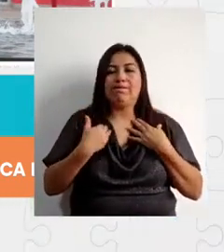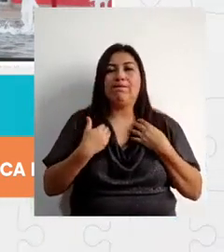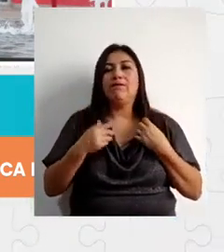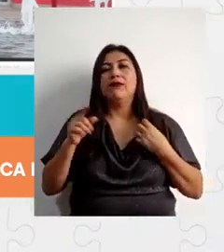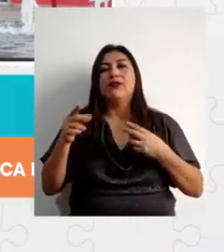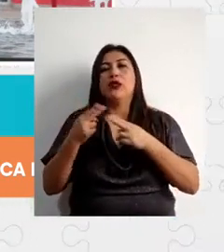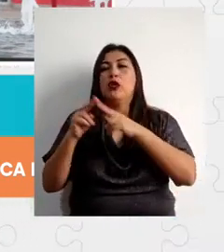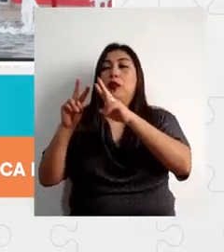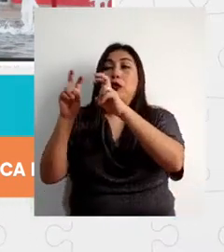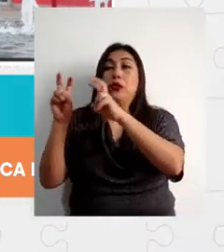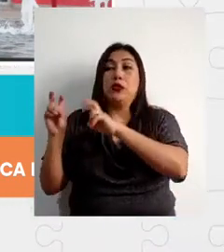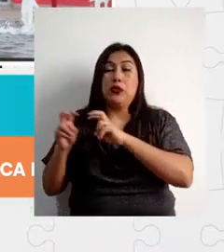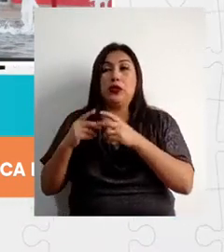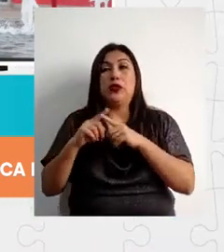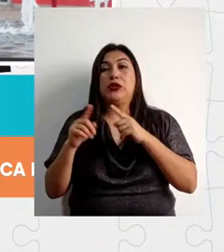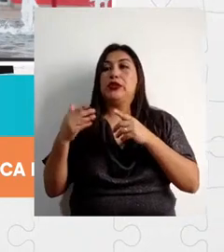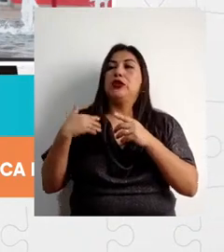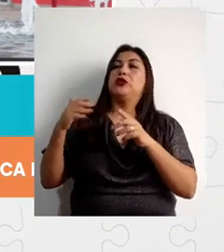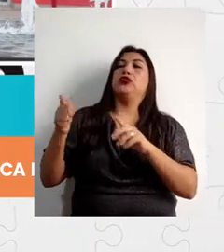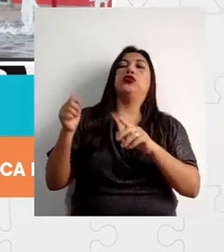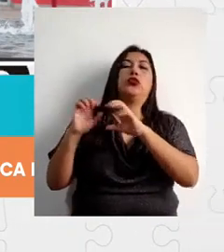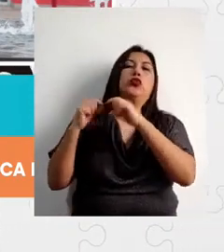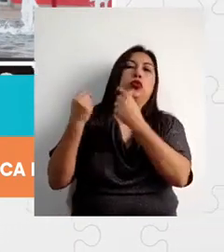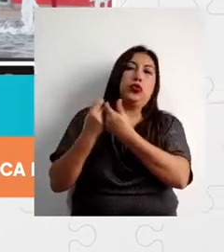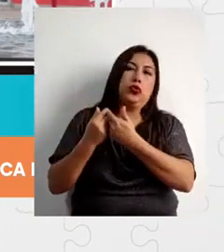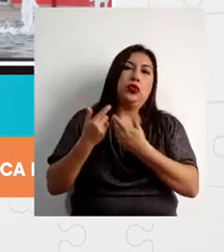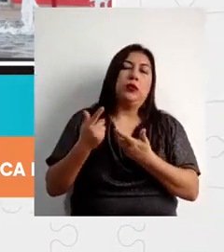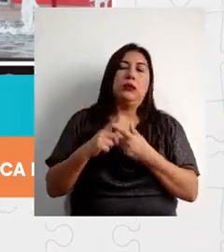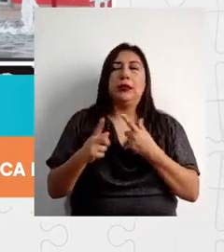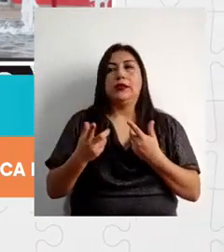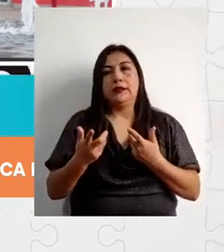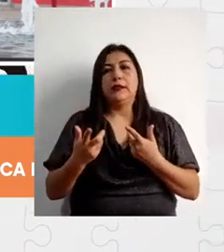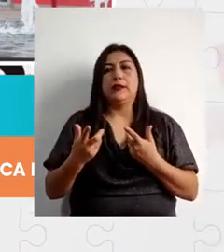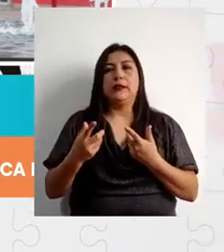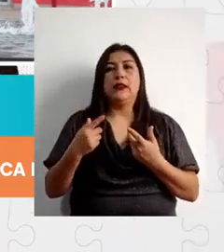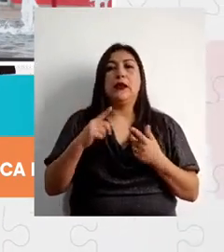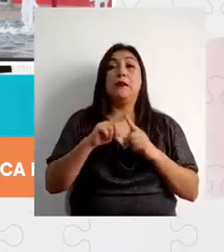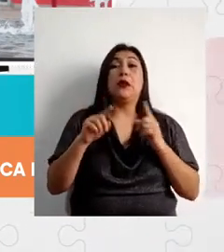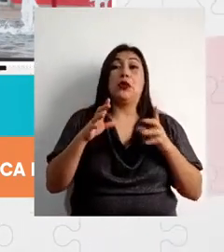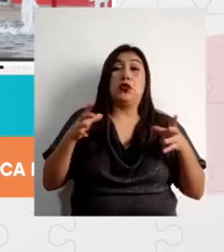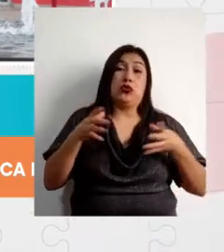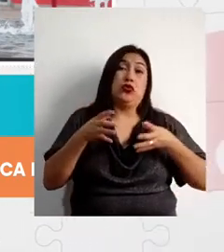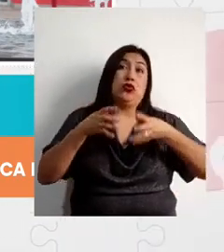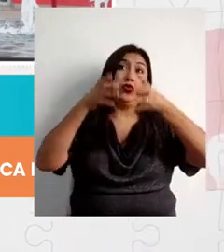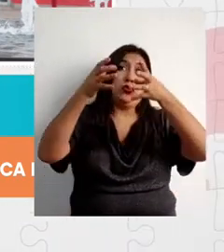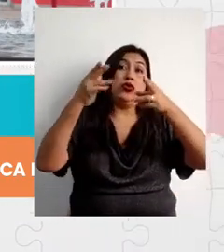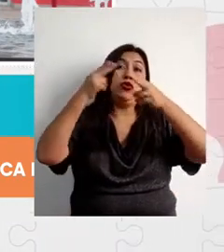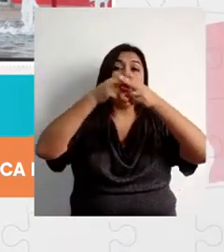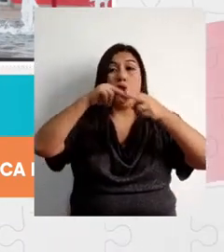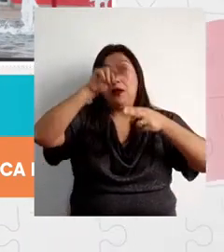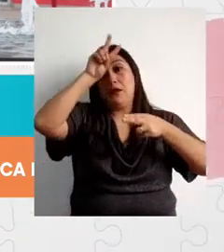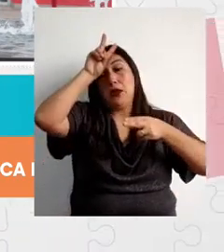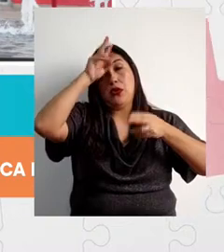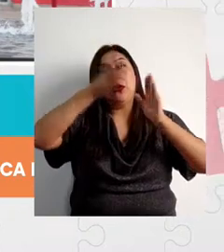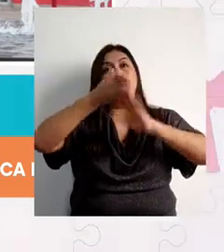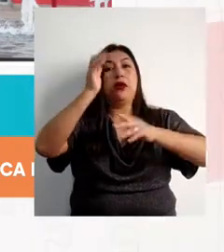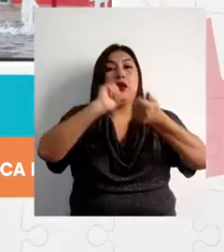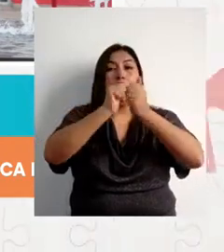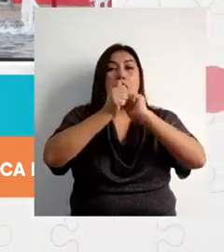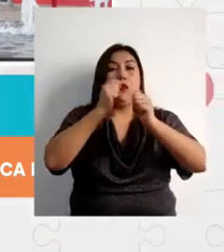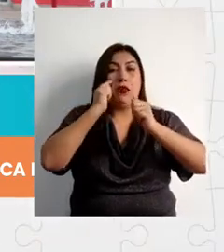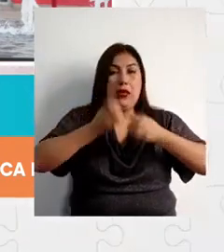los cupos directos, pero creo que todos los que están yendo a representar al país están yendo a competir y a dar lo mejor